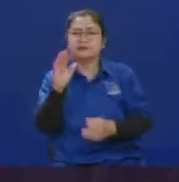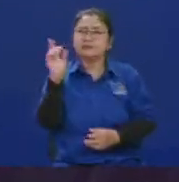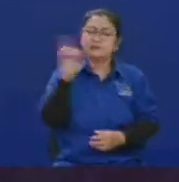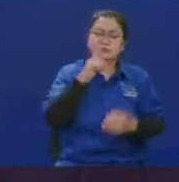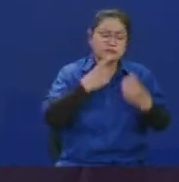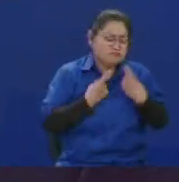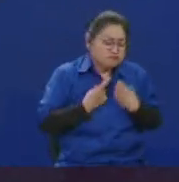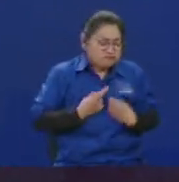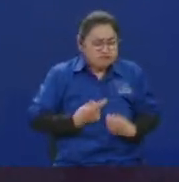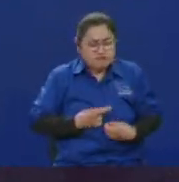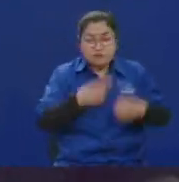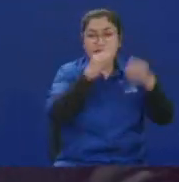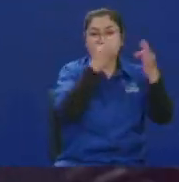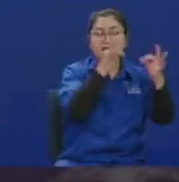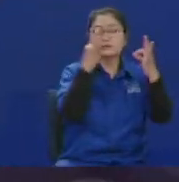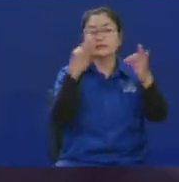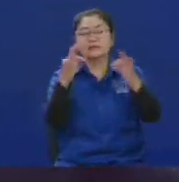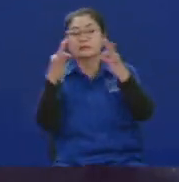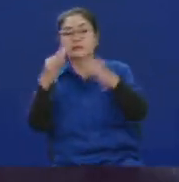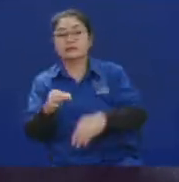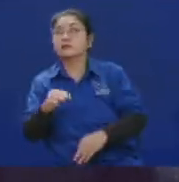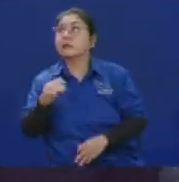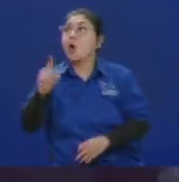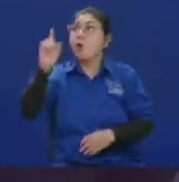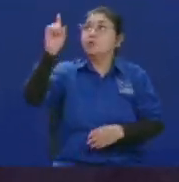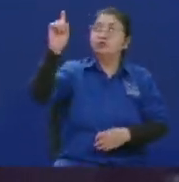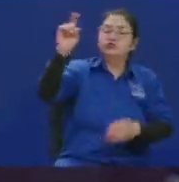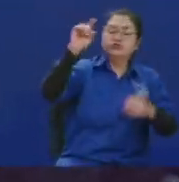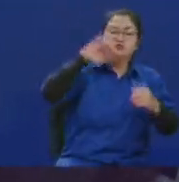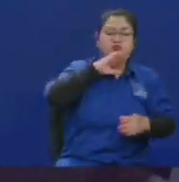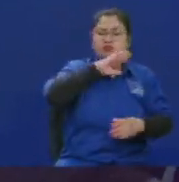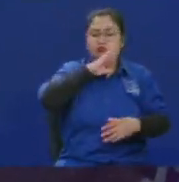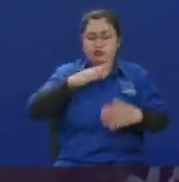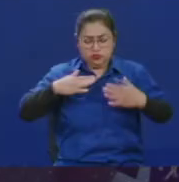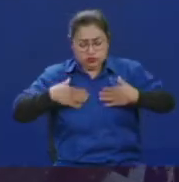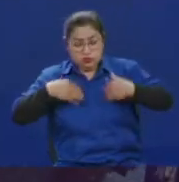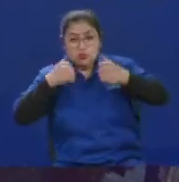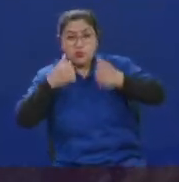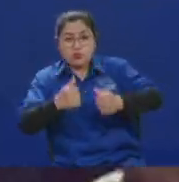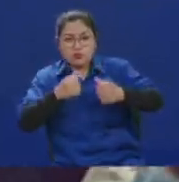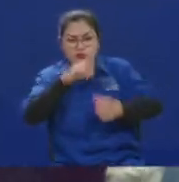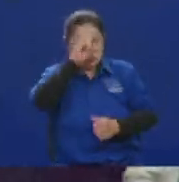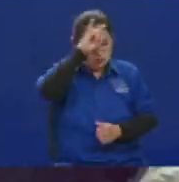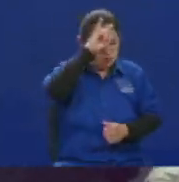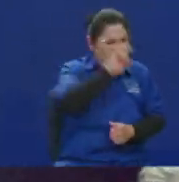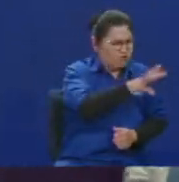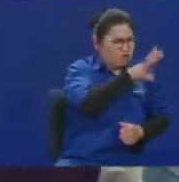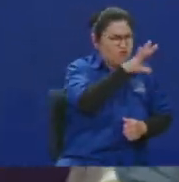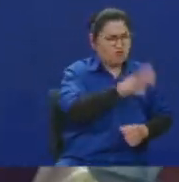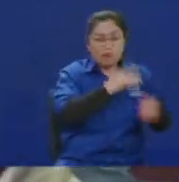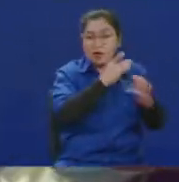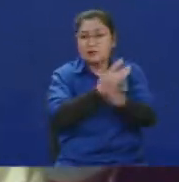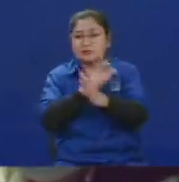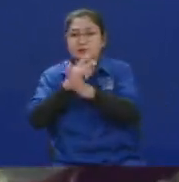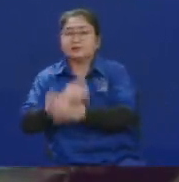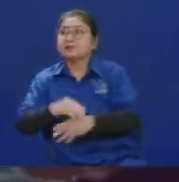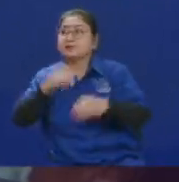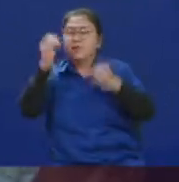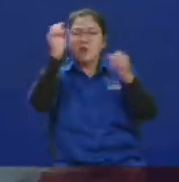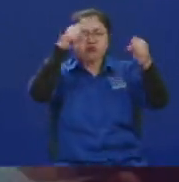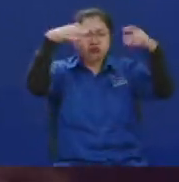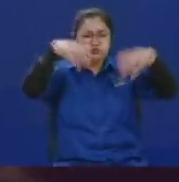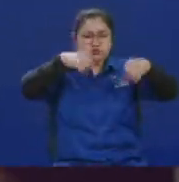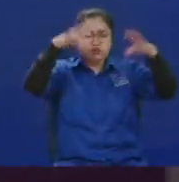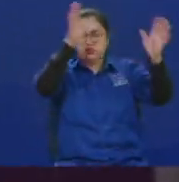me canso de predicar. ¡Lo dice con tus palmas! Sana a los enfermos, reprende a los demonios, calma